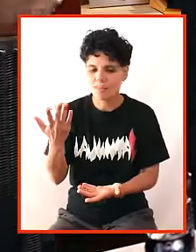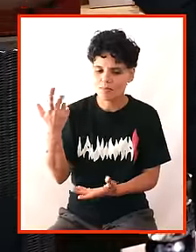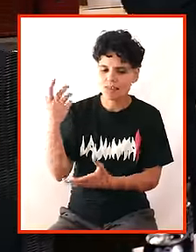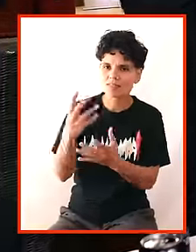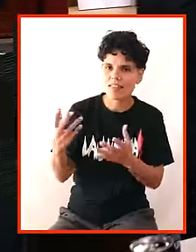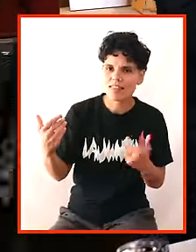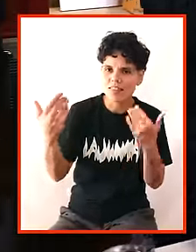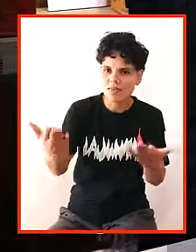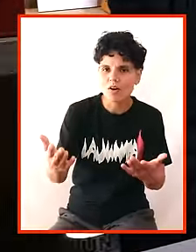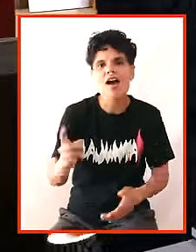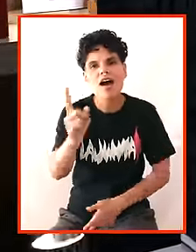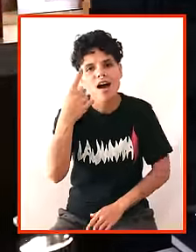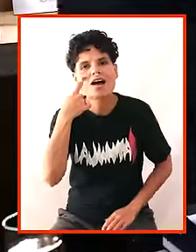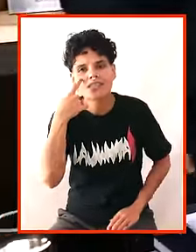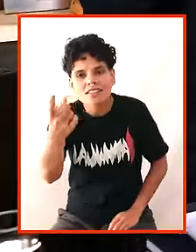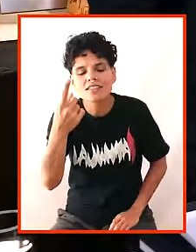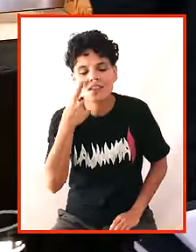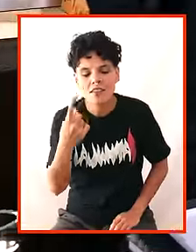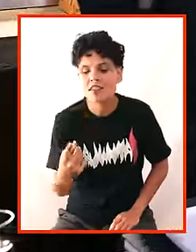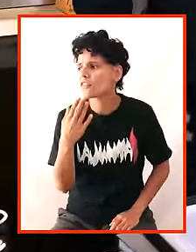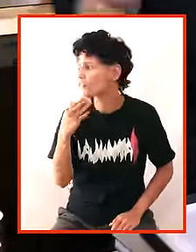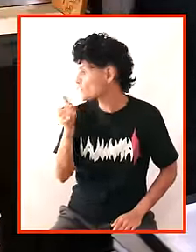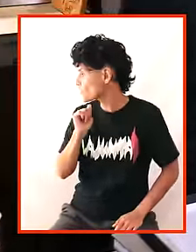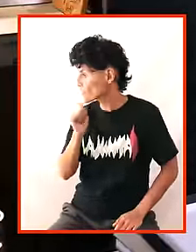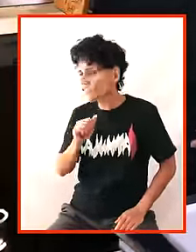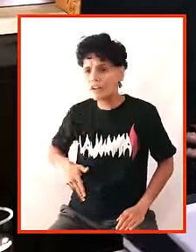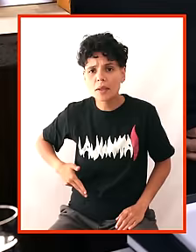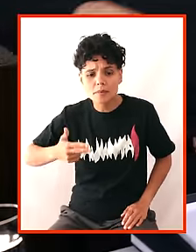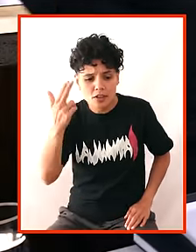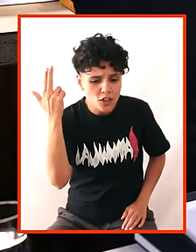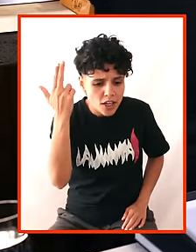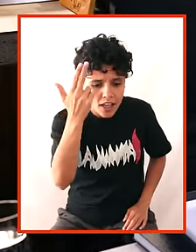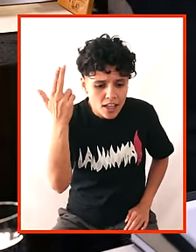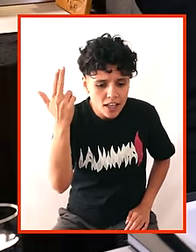Ahí quedó México, ahí quedaste con la pistola. ¿Y la pistola?